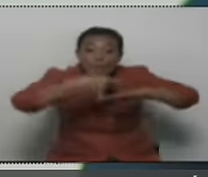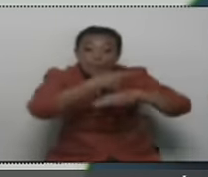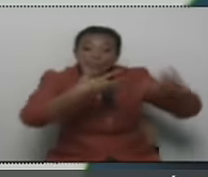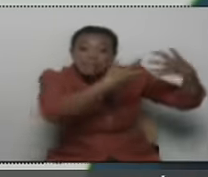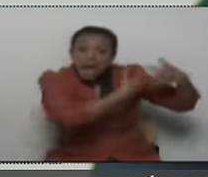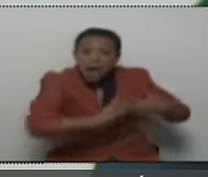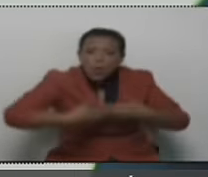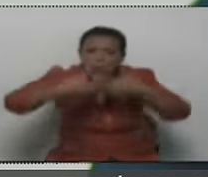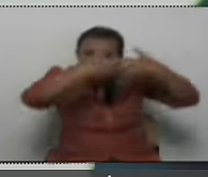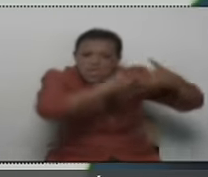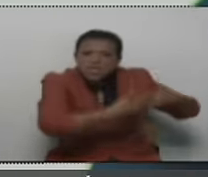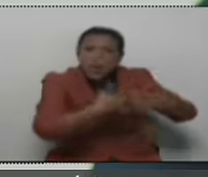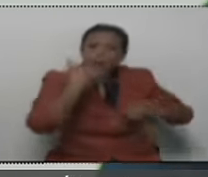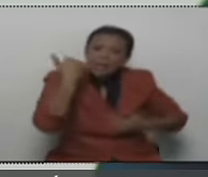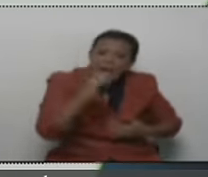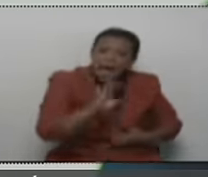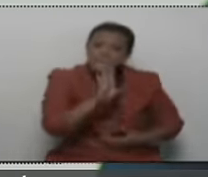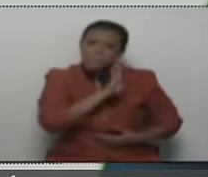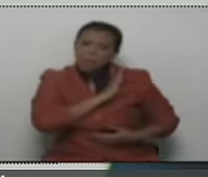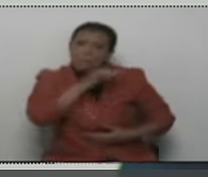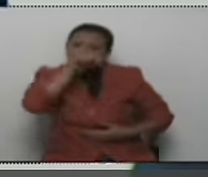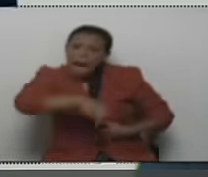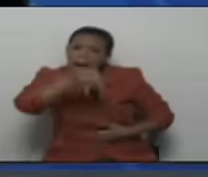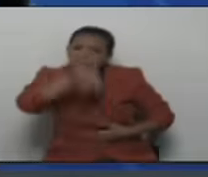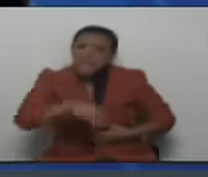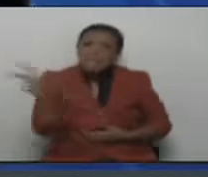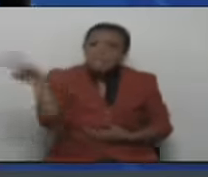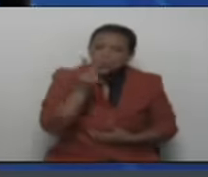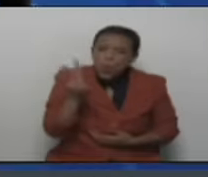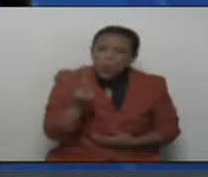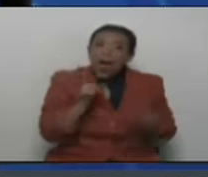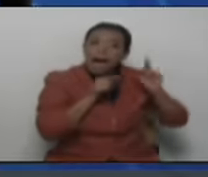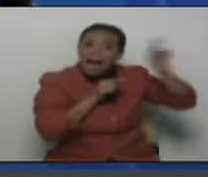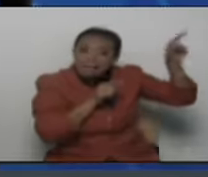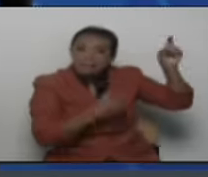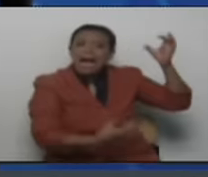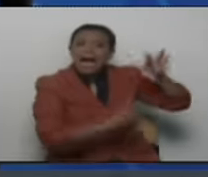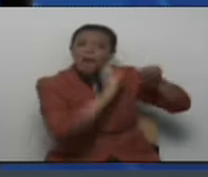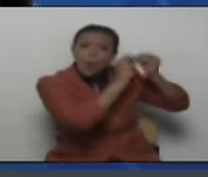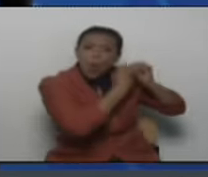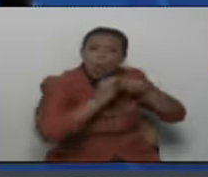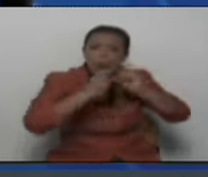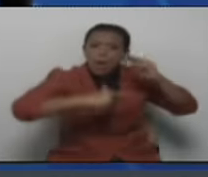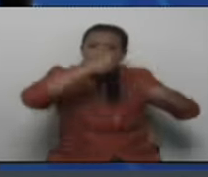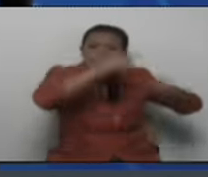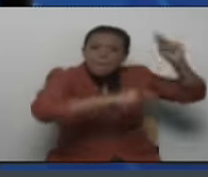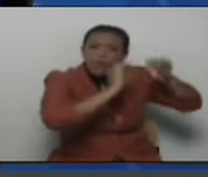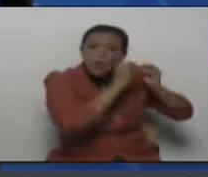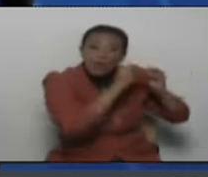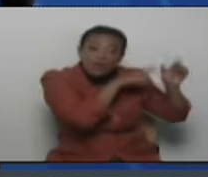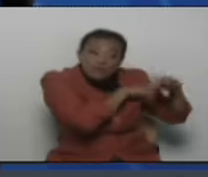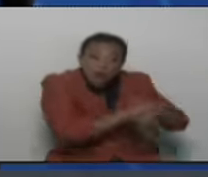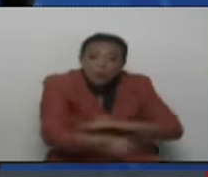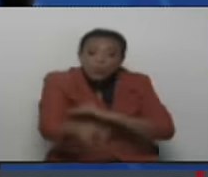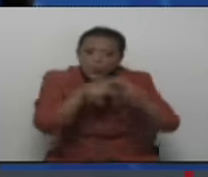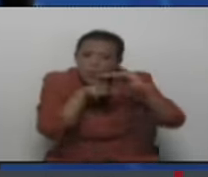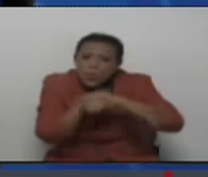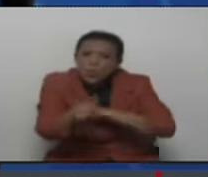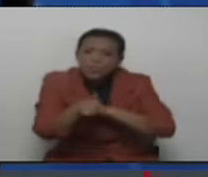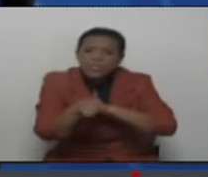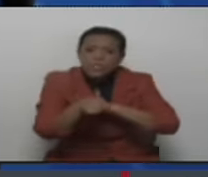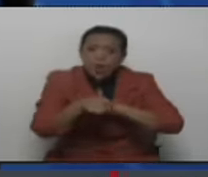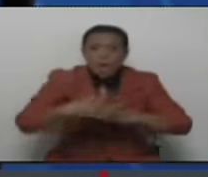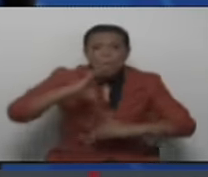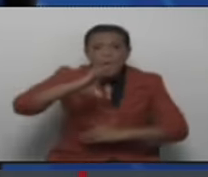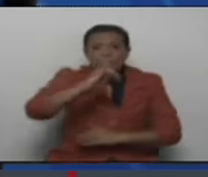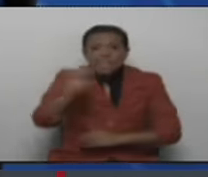Unidos que tenemos este fusil y otro armamento que fue introducido por la